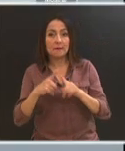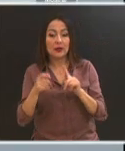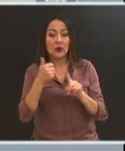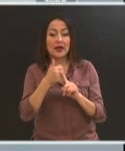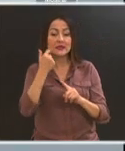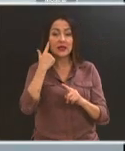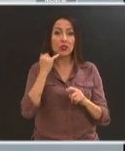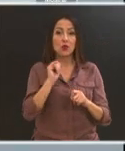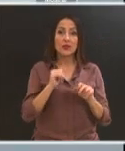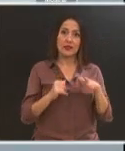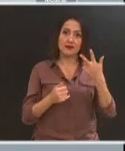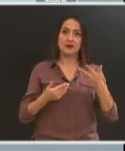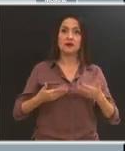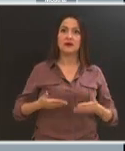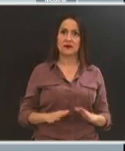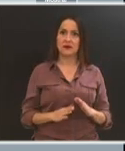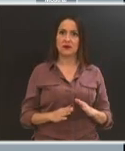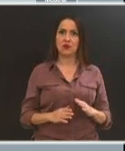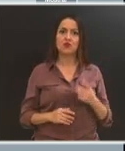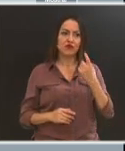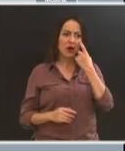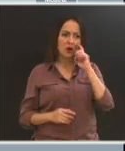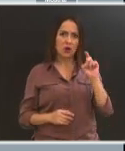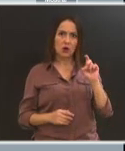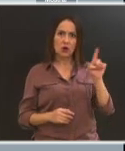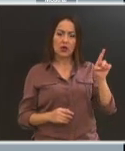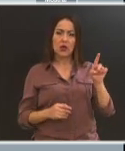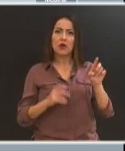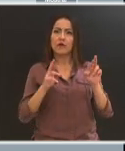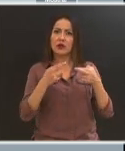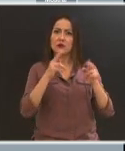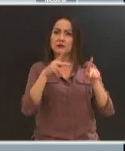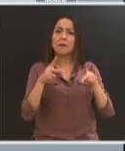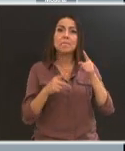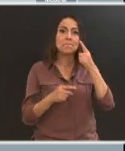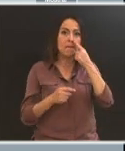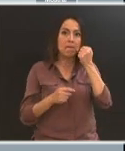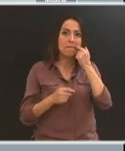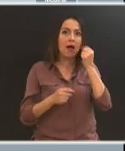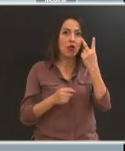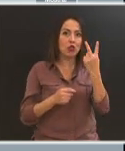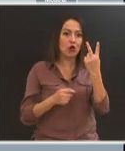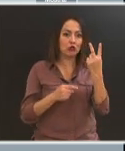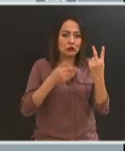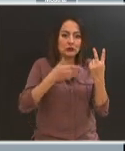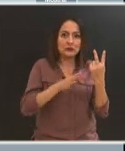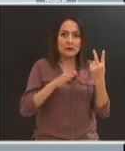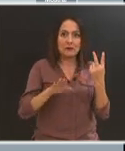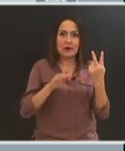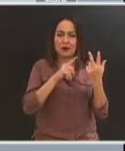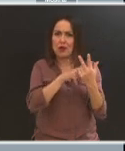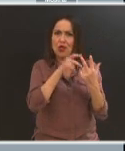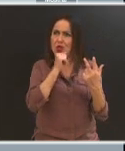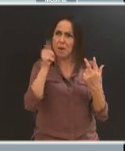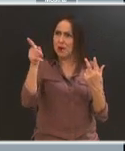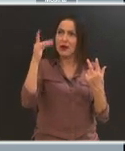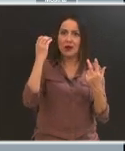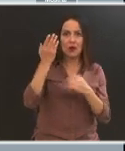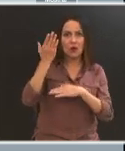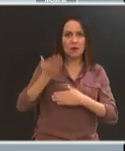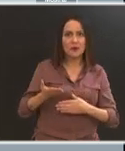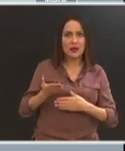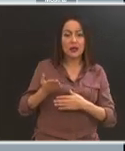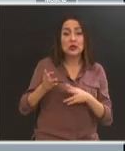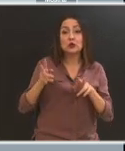tuvo a su tercer hijo, reconocido ante el registro civil por el papá de sus 2 primeros hijos y no por el colombiano,